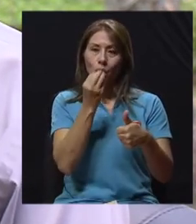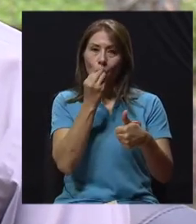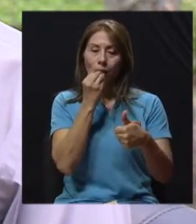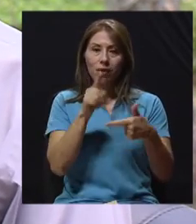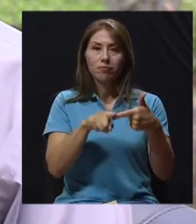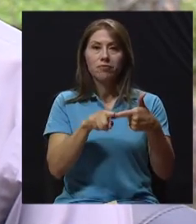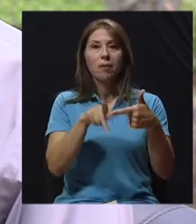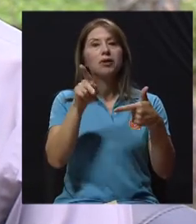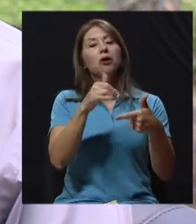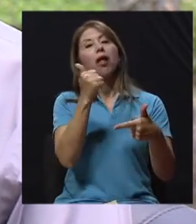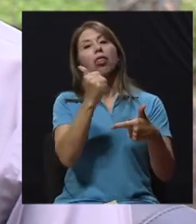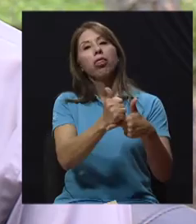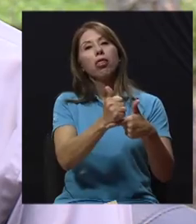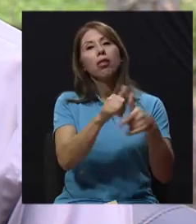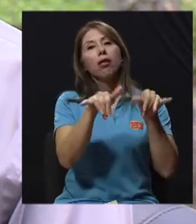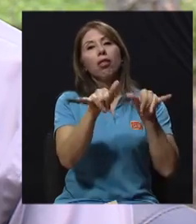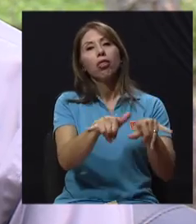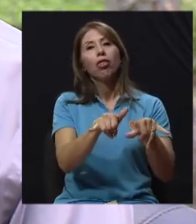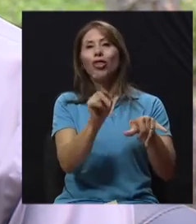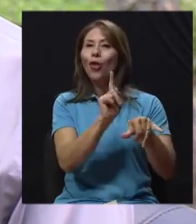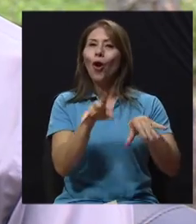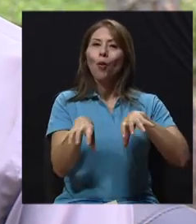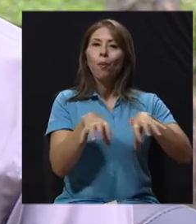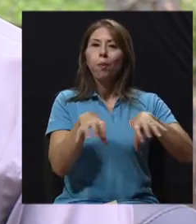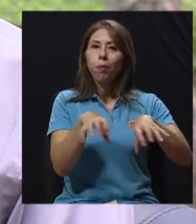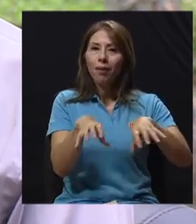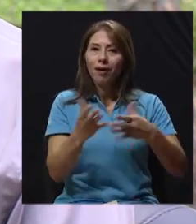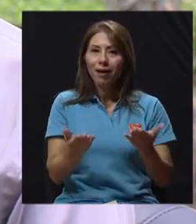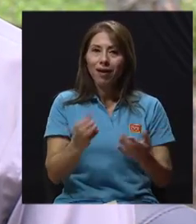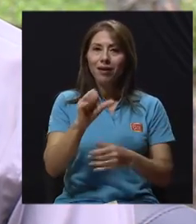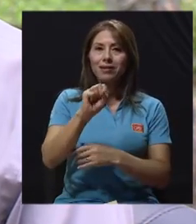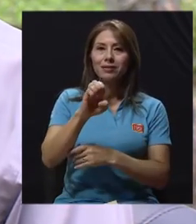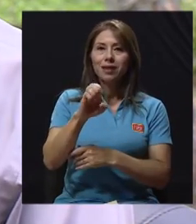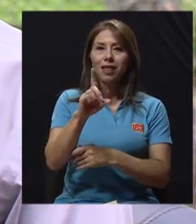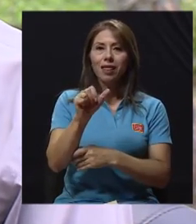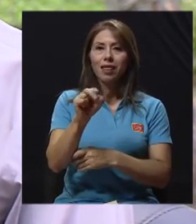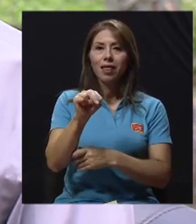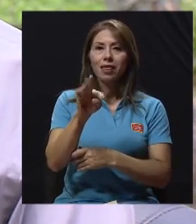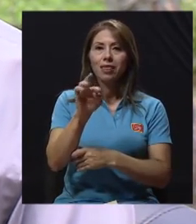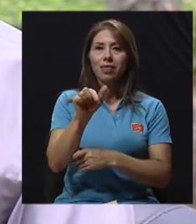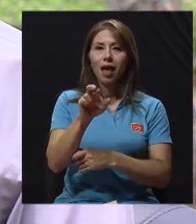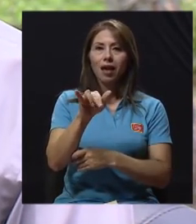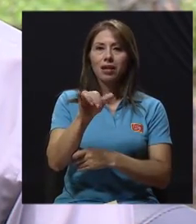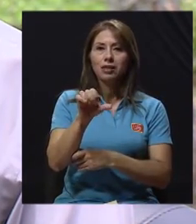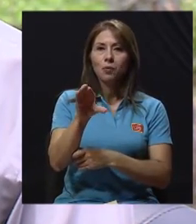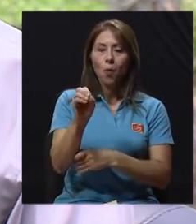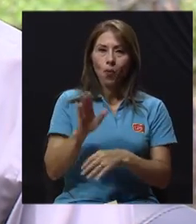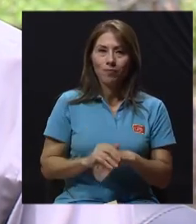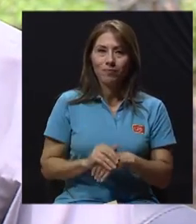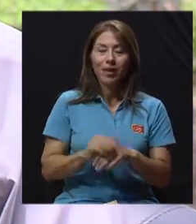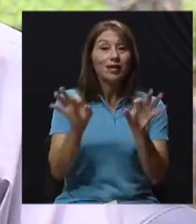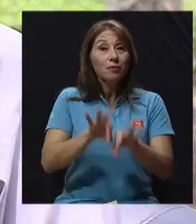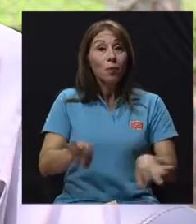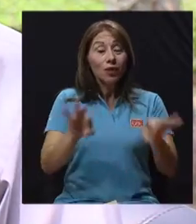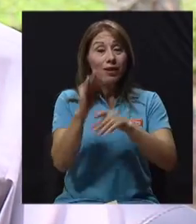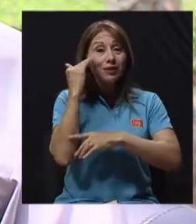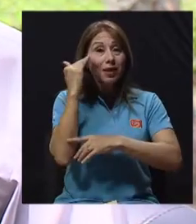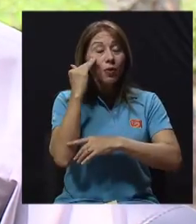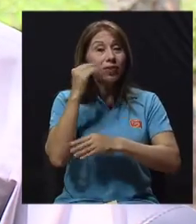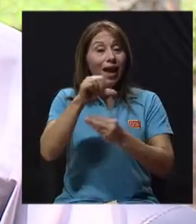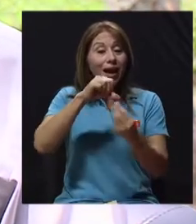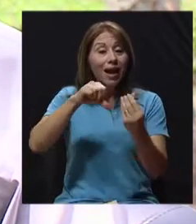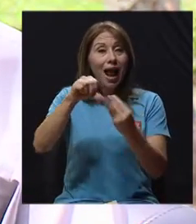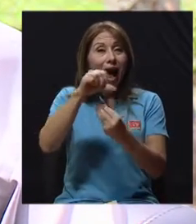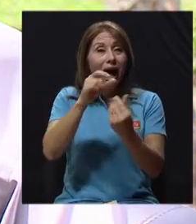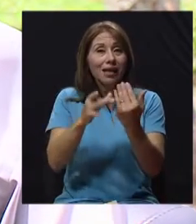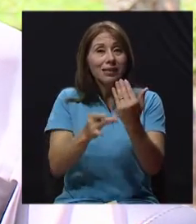el sedentarismo. Entonces, en cuanto a la dieta, sí es importante saber, digamos, que las grasas son los principales problemas que pueden